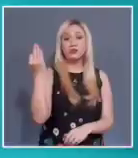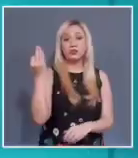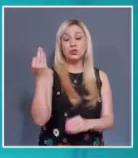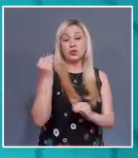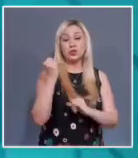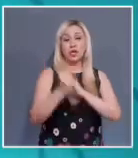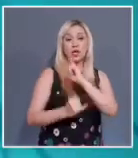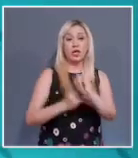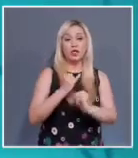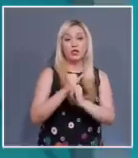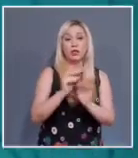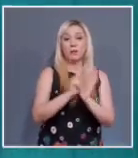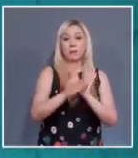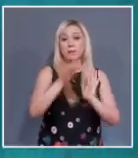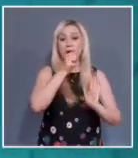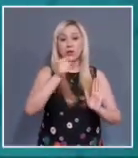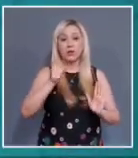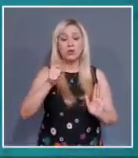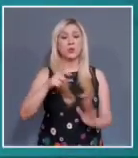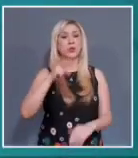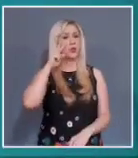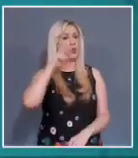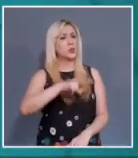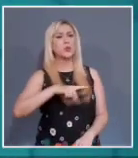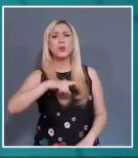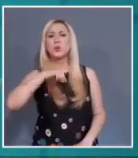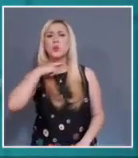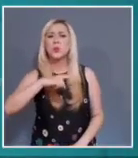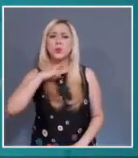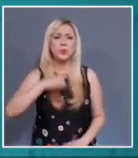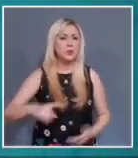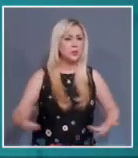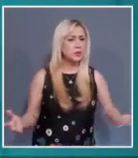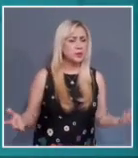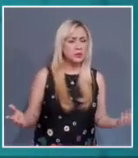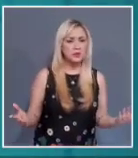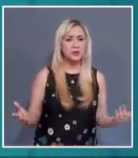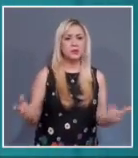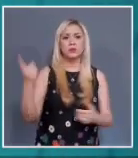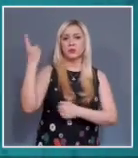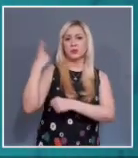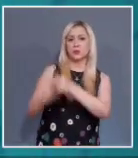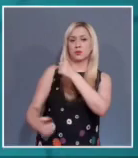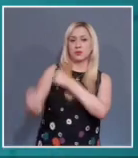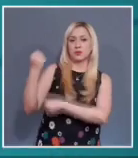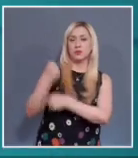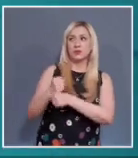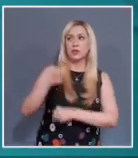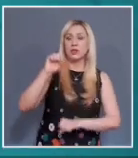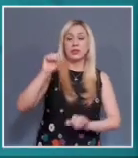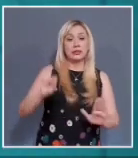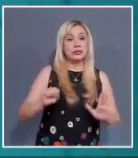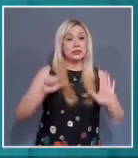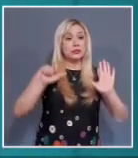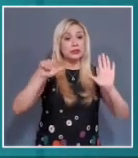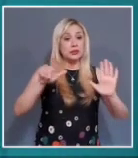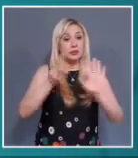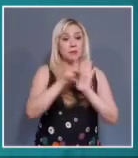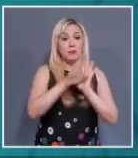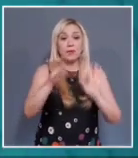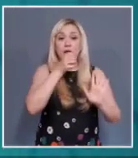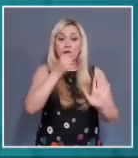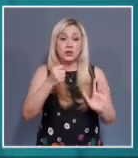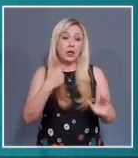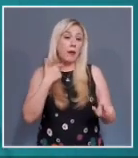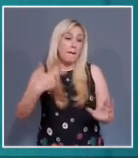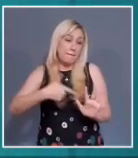mundo, la organización internacional destacó que el año pasado 67 periodistas fueron asesinados en